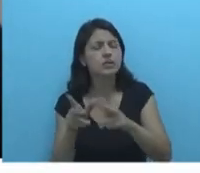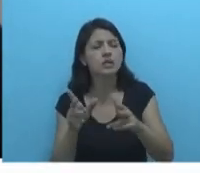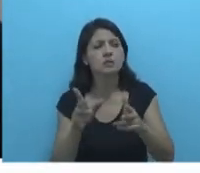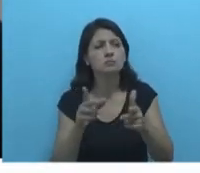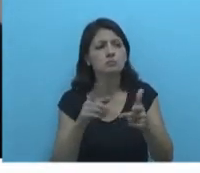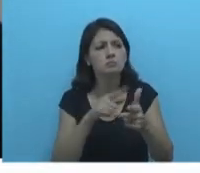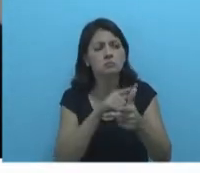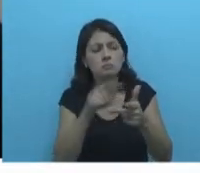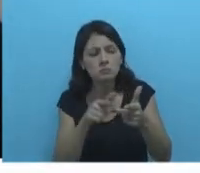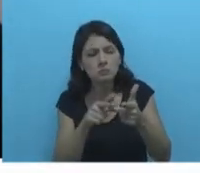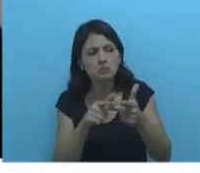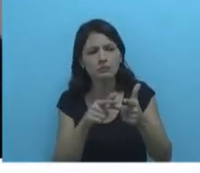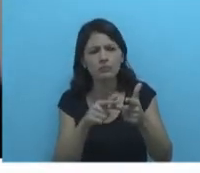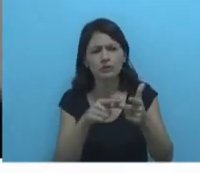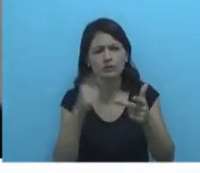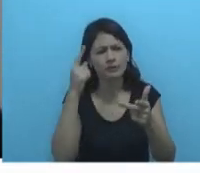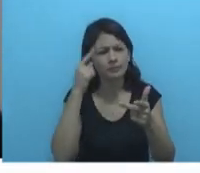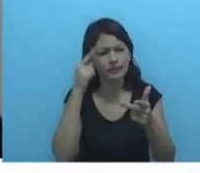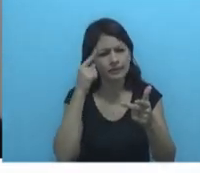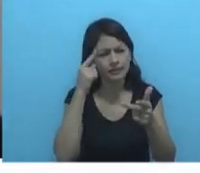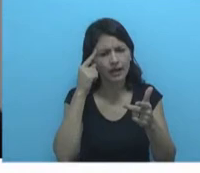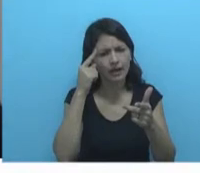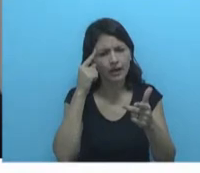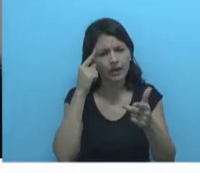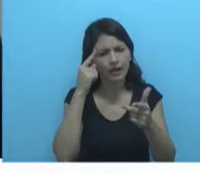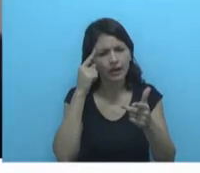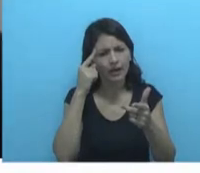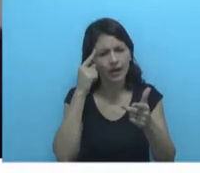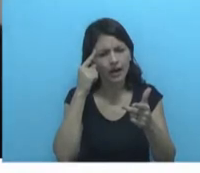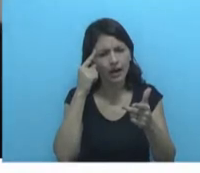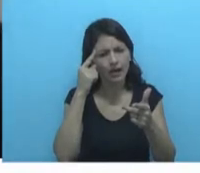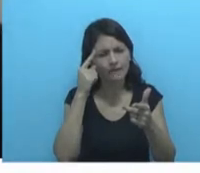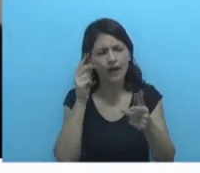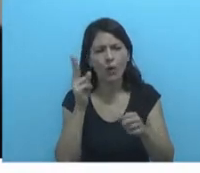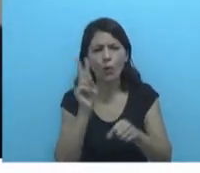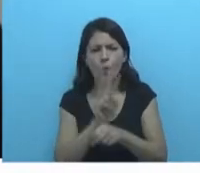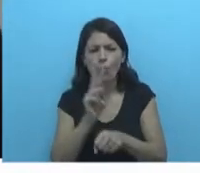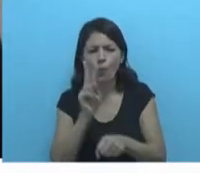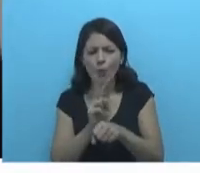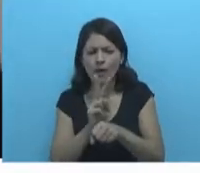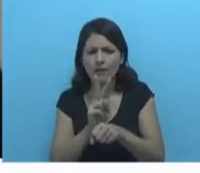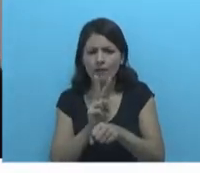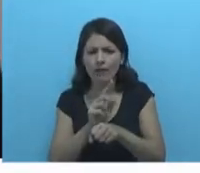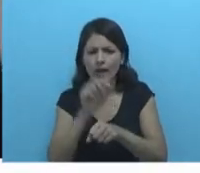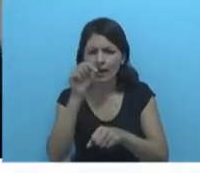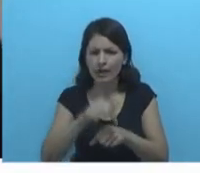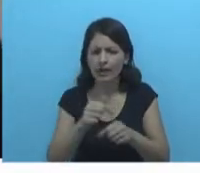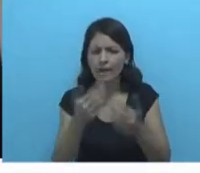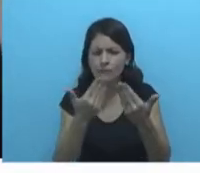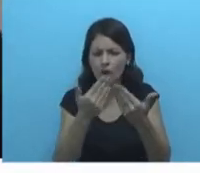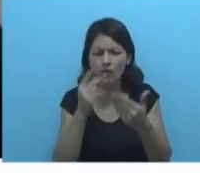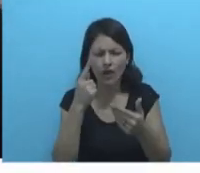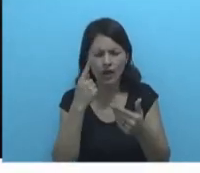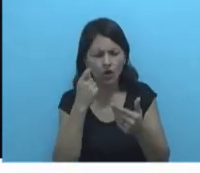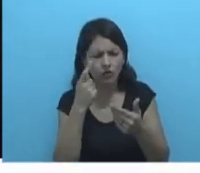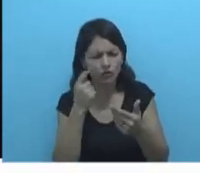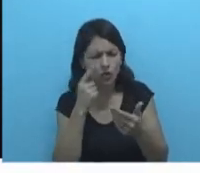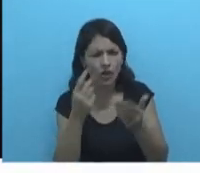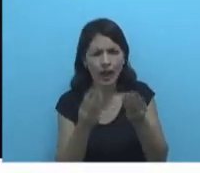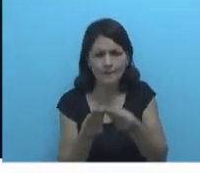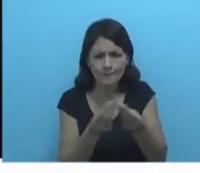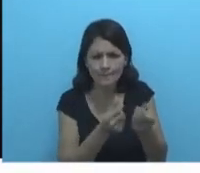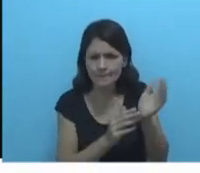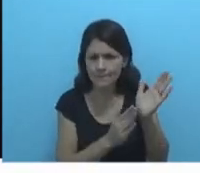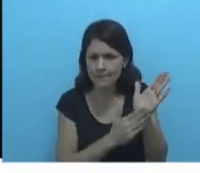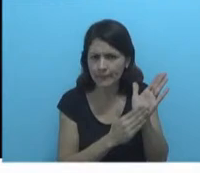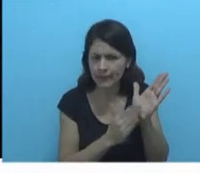que aumentaban considerablemente los precios para defender su tasa de ganancia. 5 frigoríficos en la